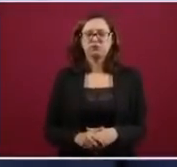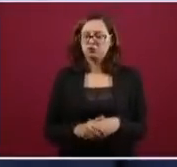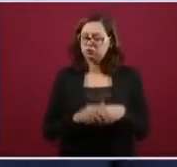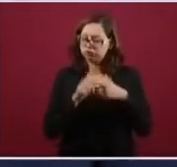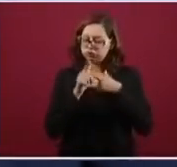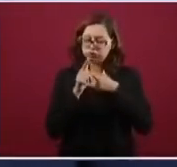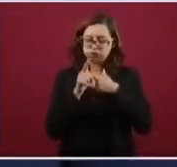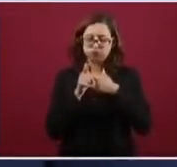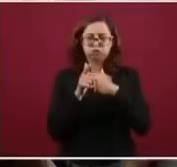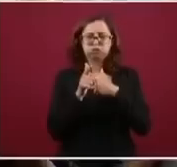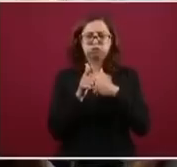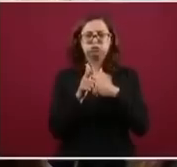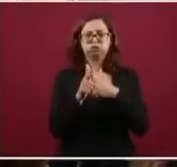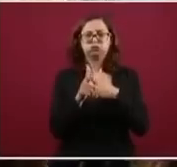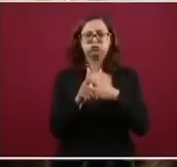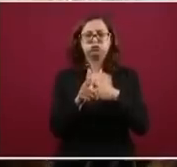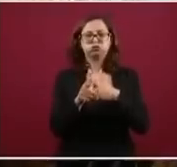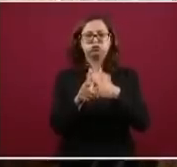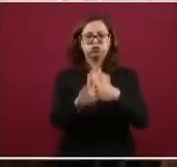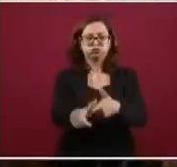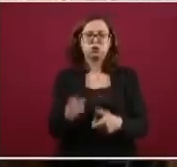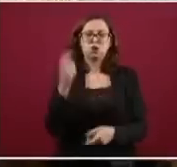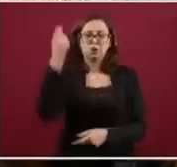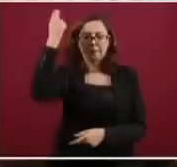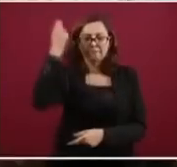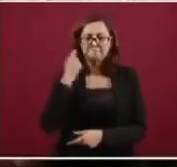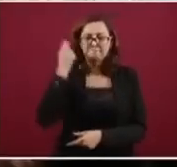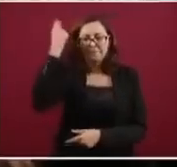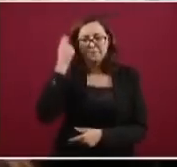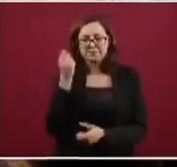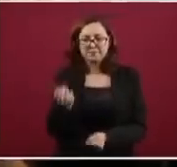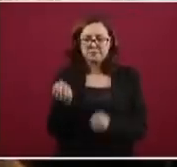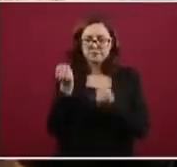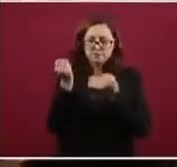permanentemente su pensión